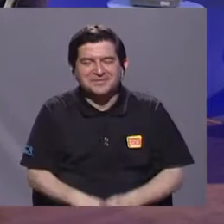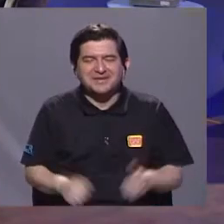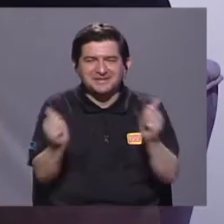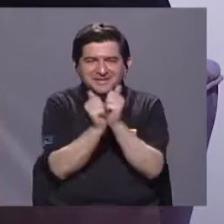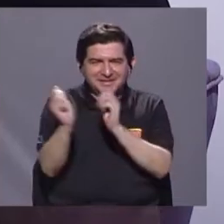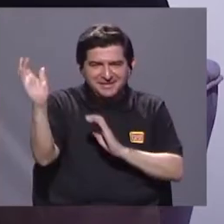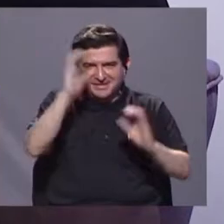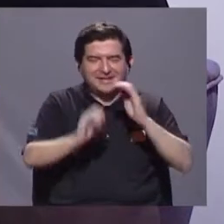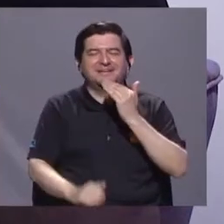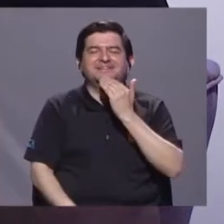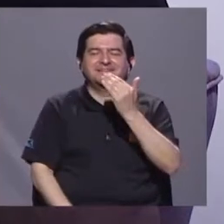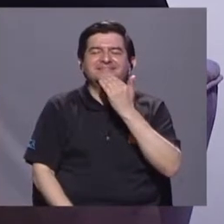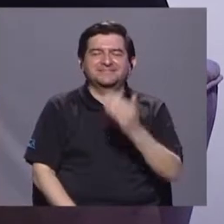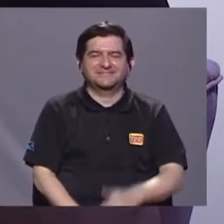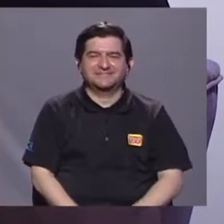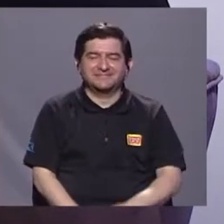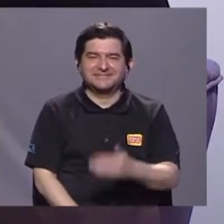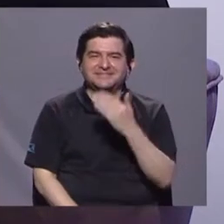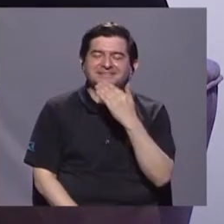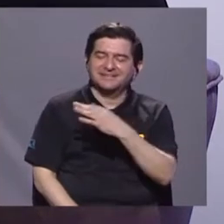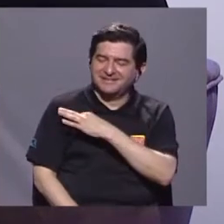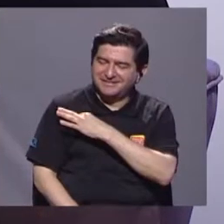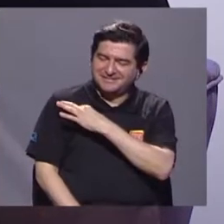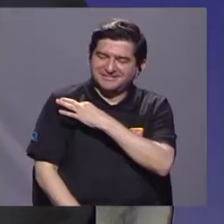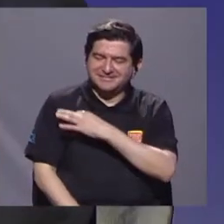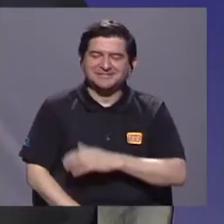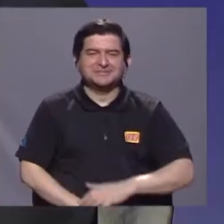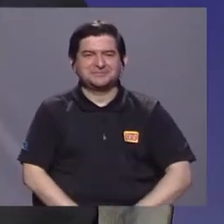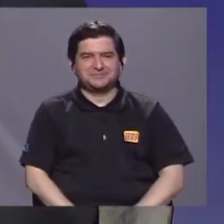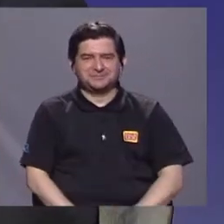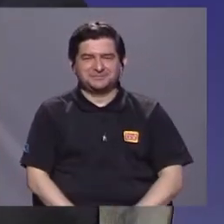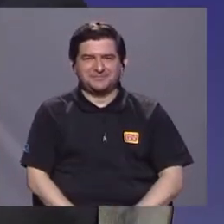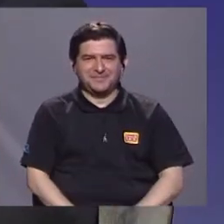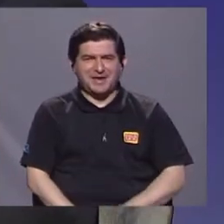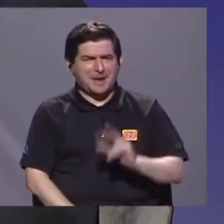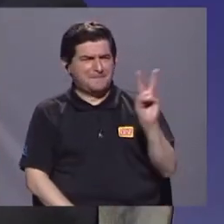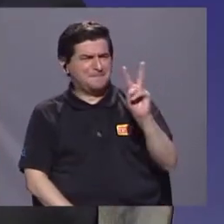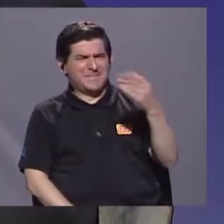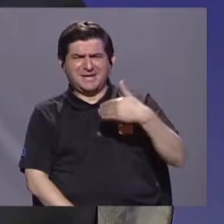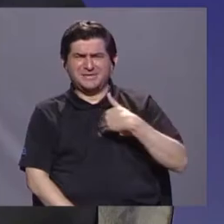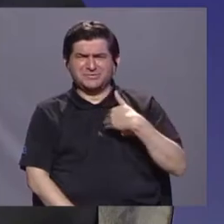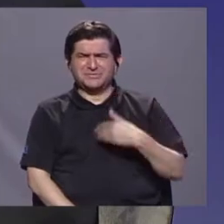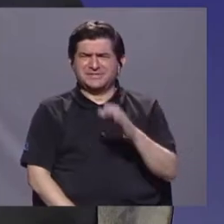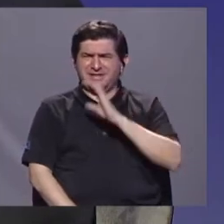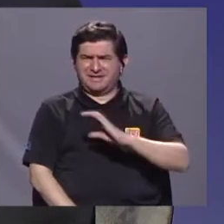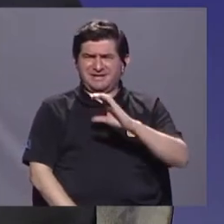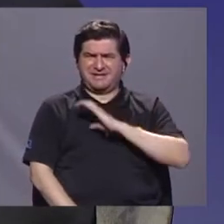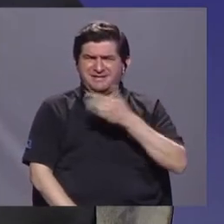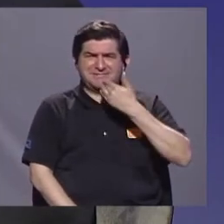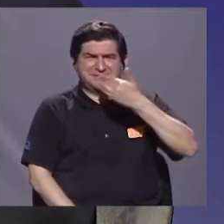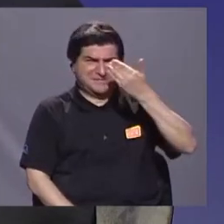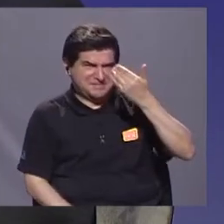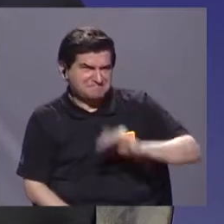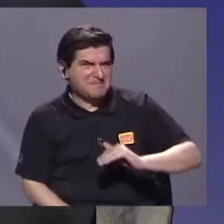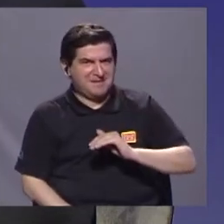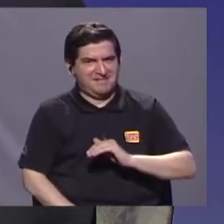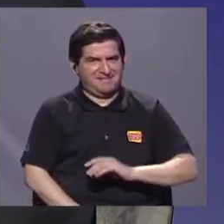gracias y muchas gracias por la invitación eugenia los virus tienen una connotación mala